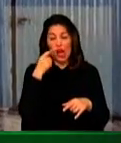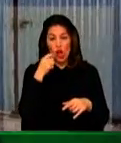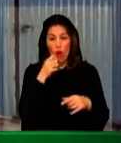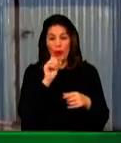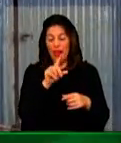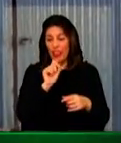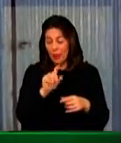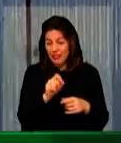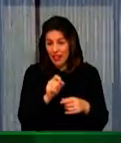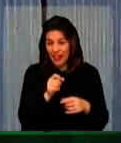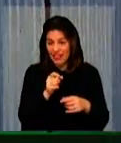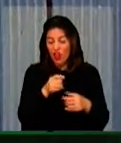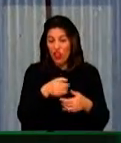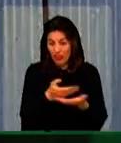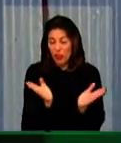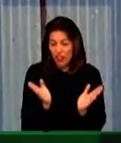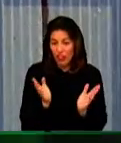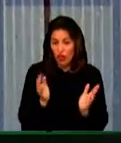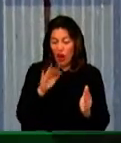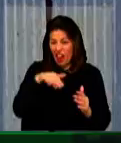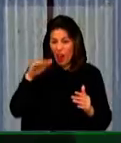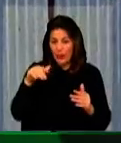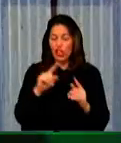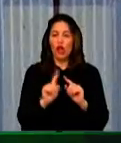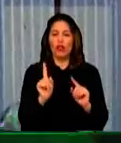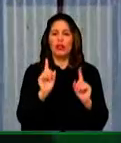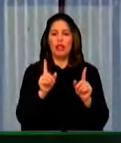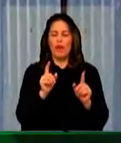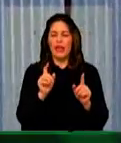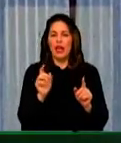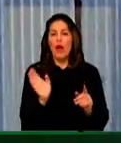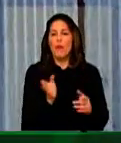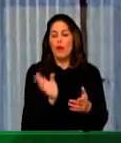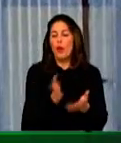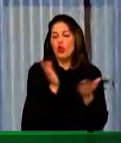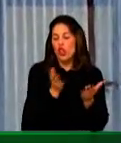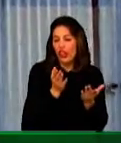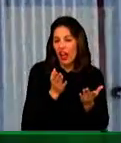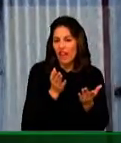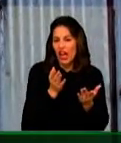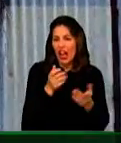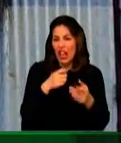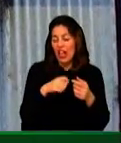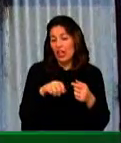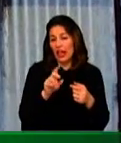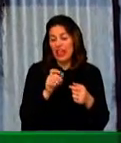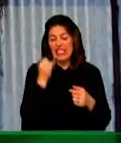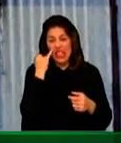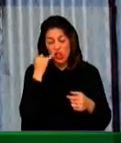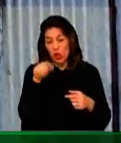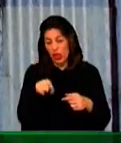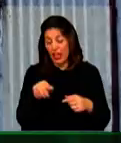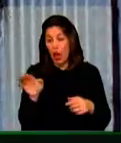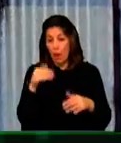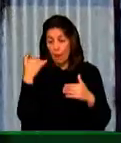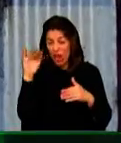se encontraron fotos y videos de índole sexual que eran utilizados para promocionar a la víctima. El hombre en primera instancia declaró ante la fiscal Pamela